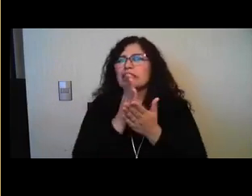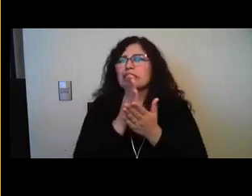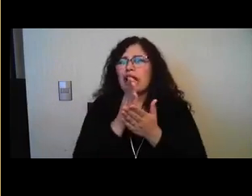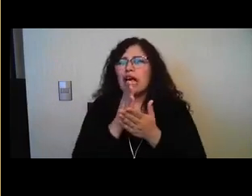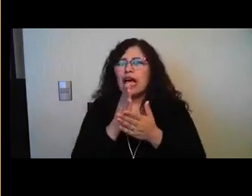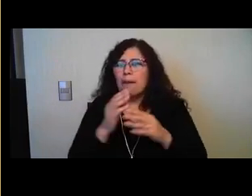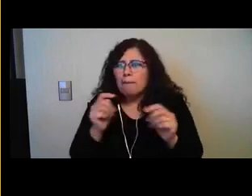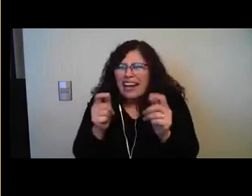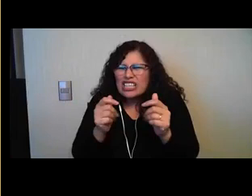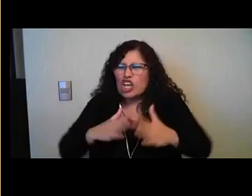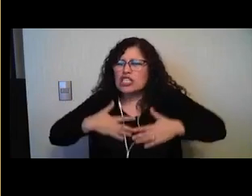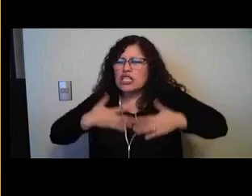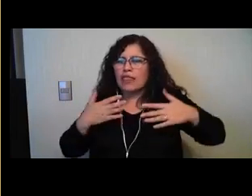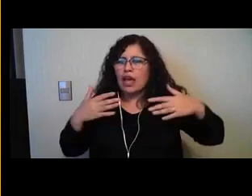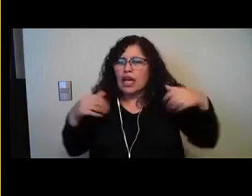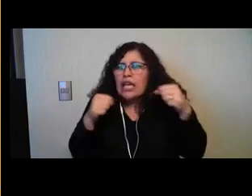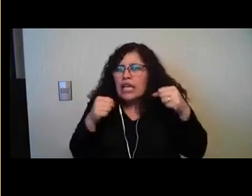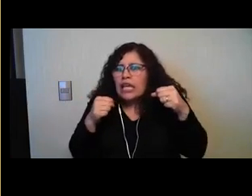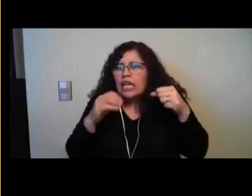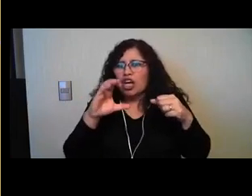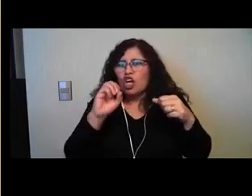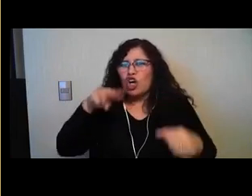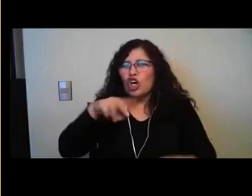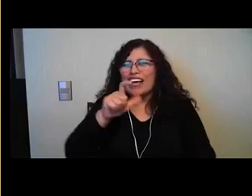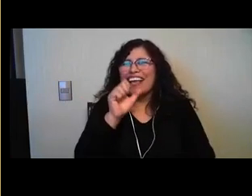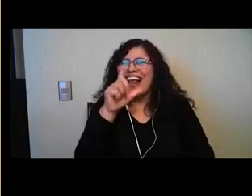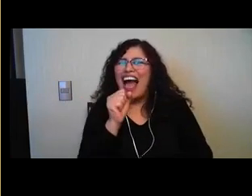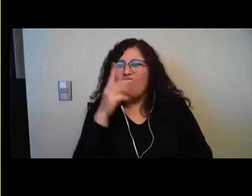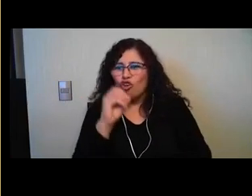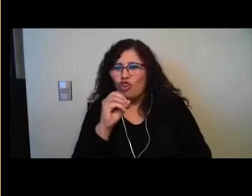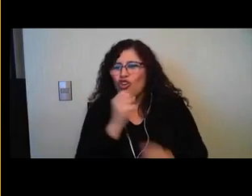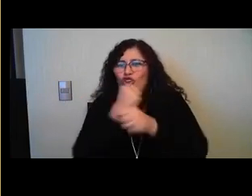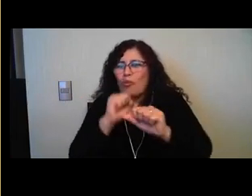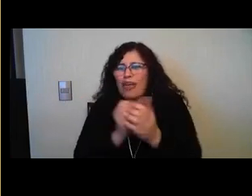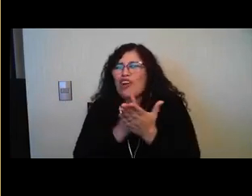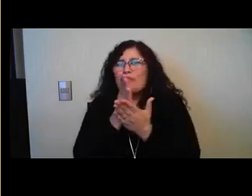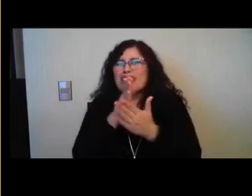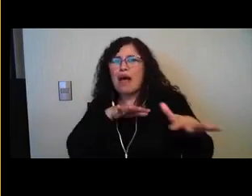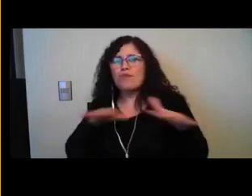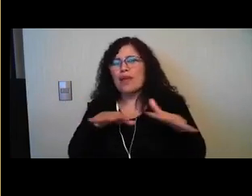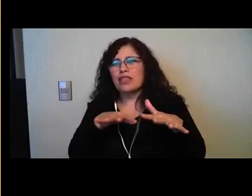pegados ya y no pueden iniciar el movimiento respectivo.